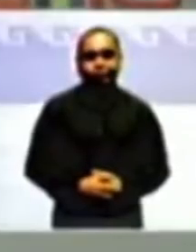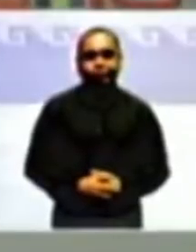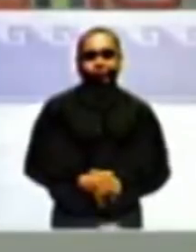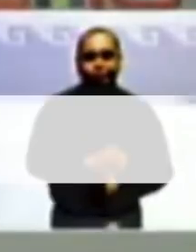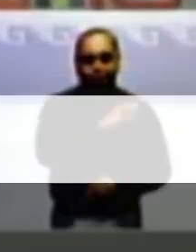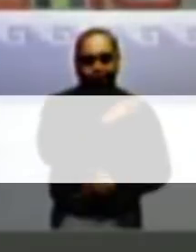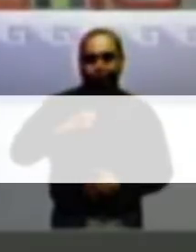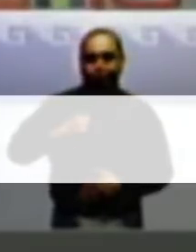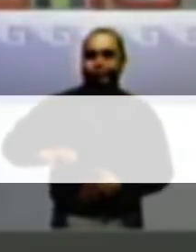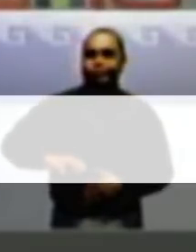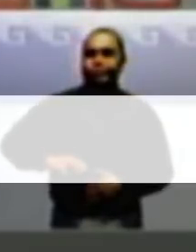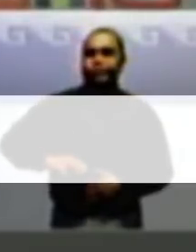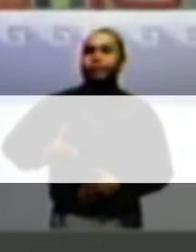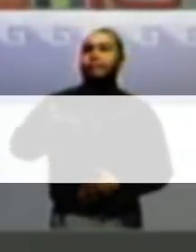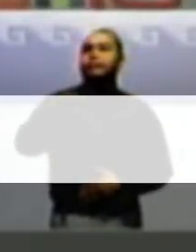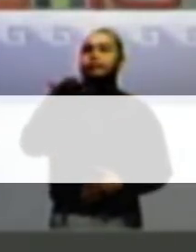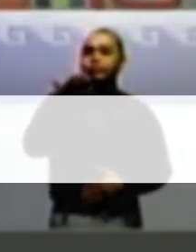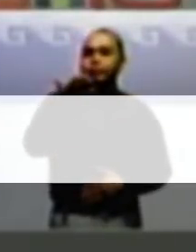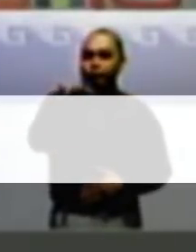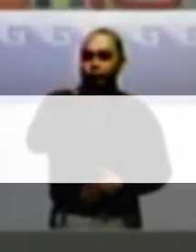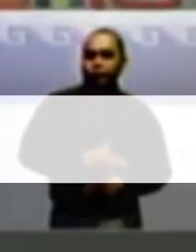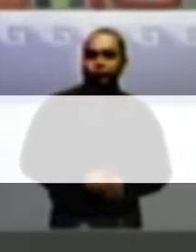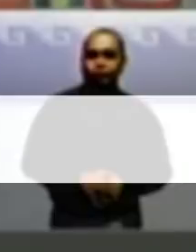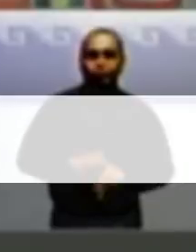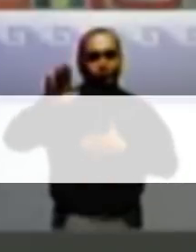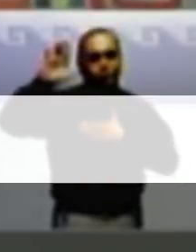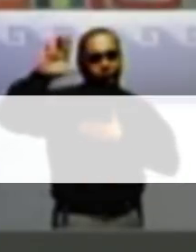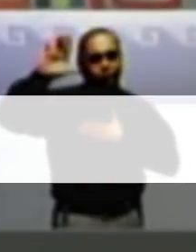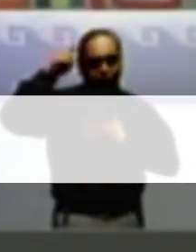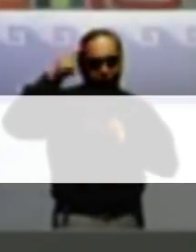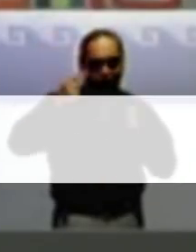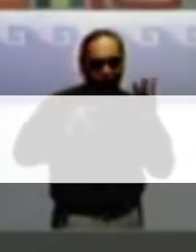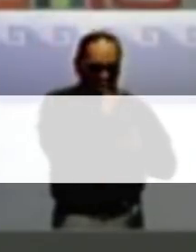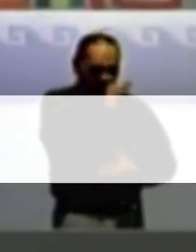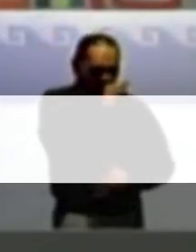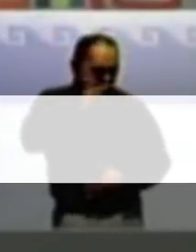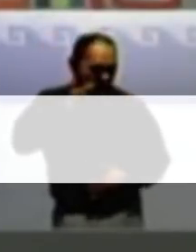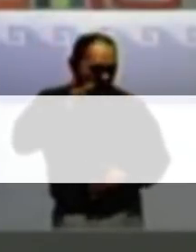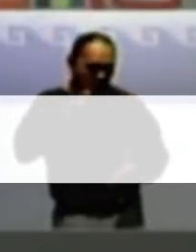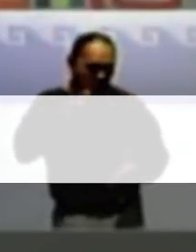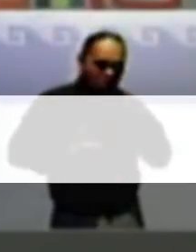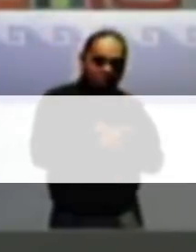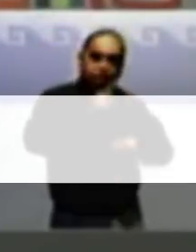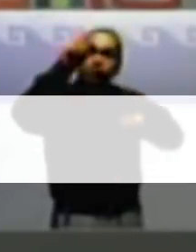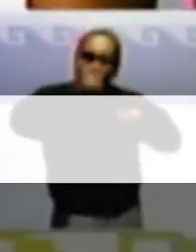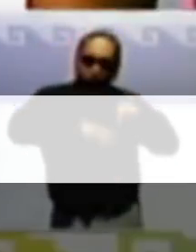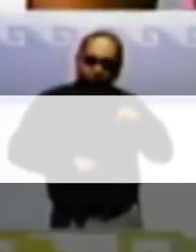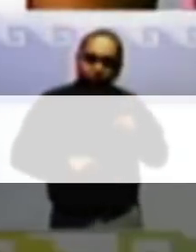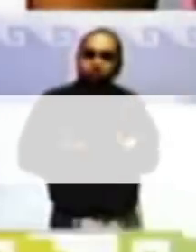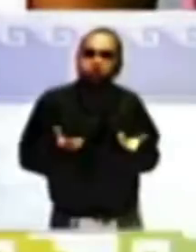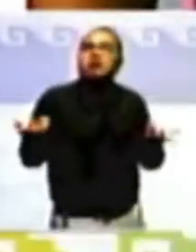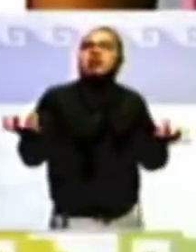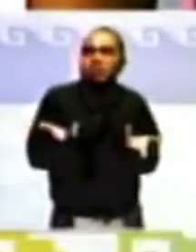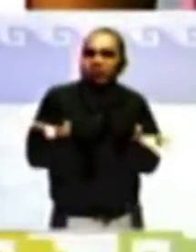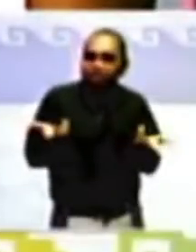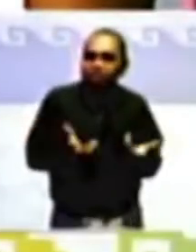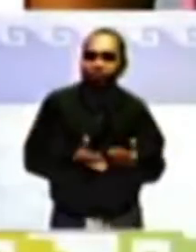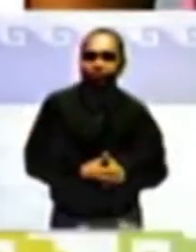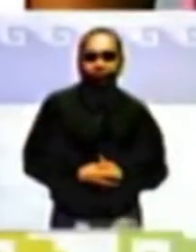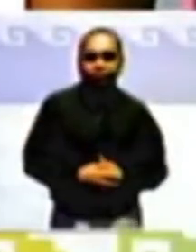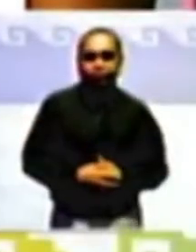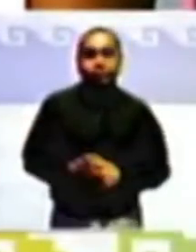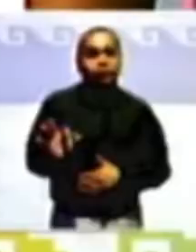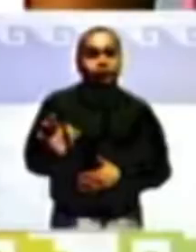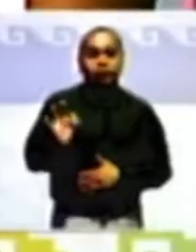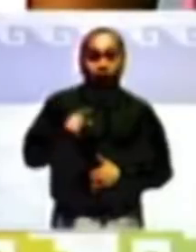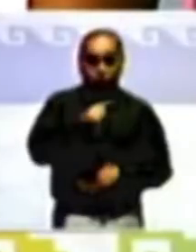Candidata, ¿qué propondría para eliminar la corrupción en su gobierno en caso de